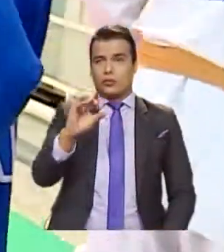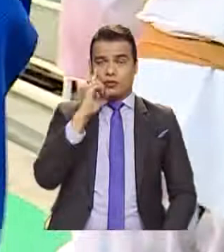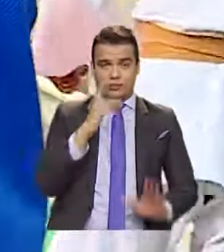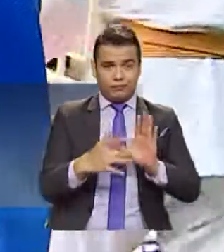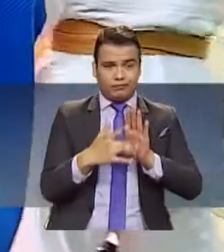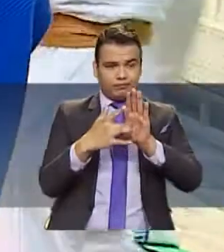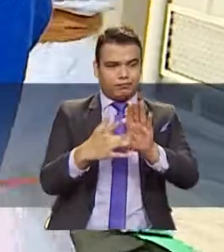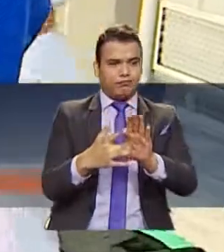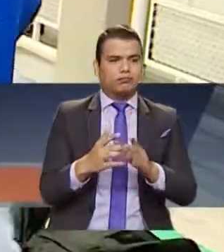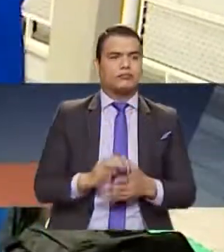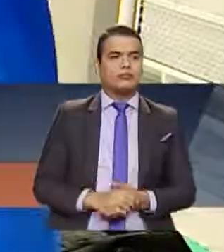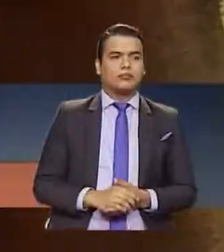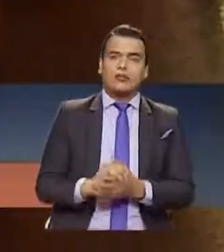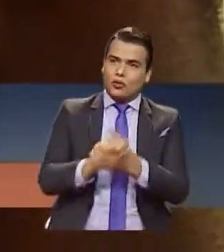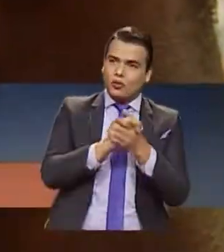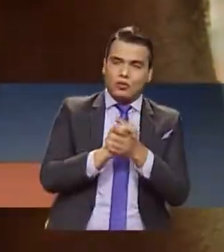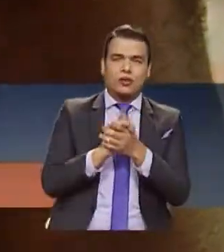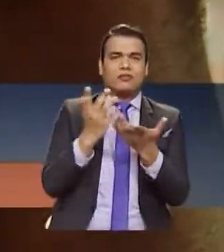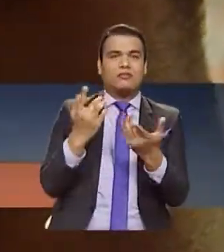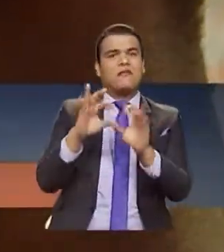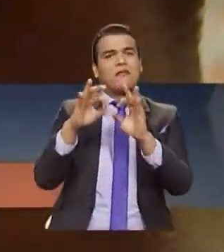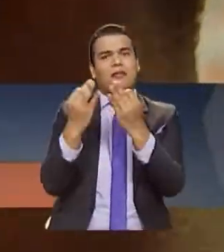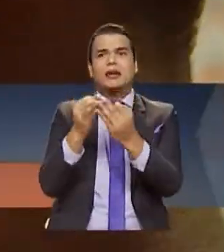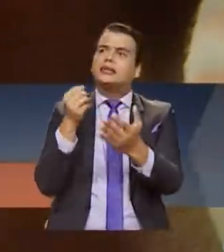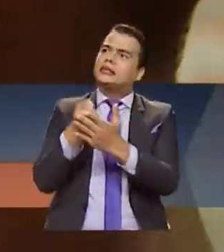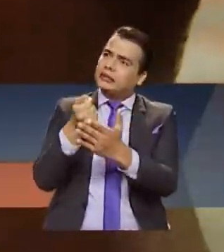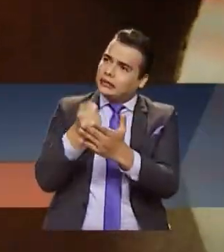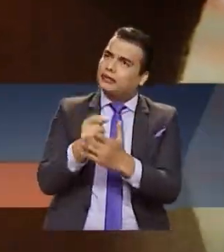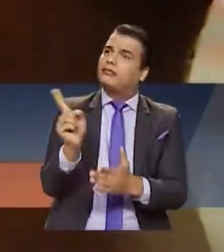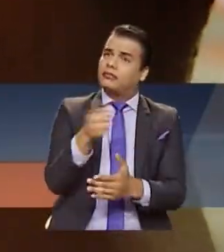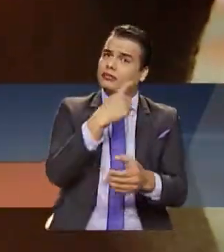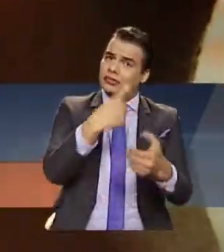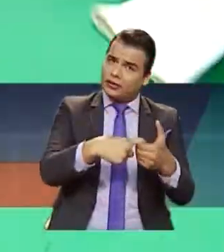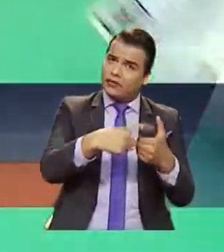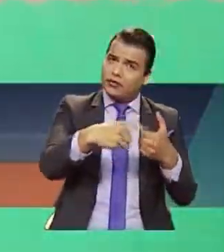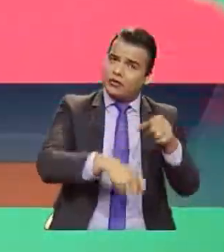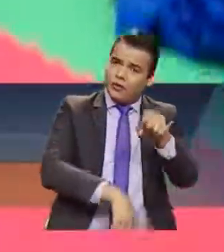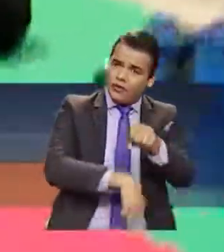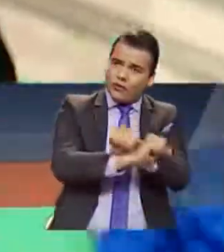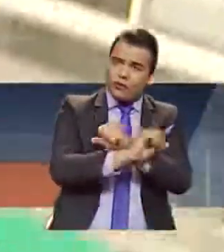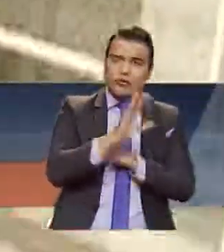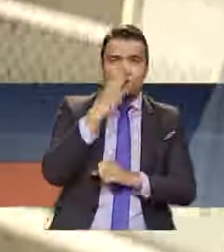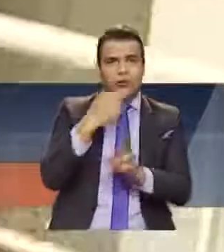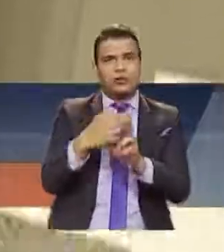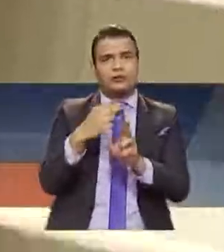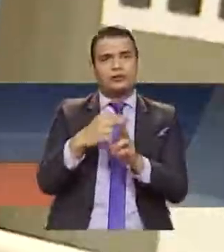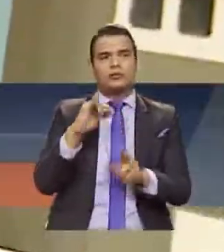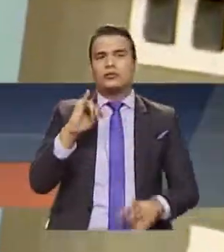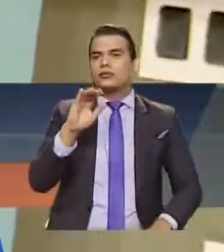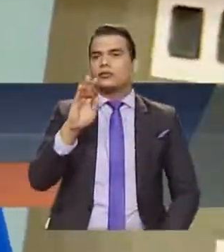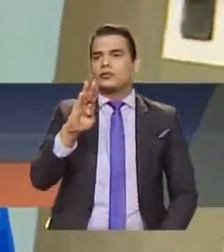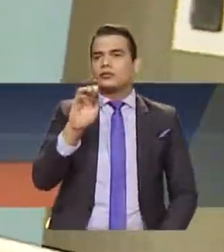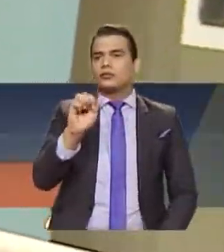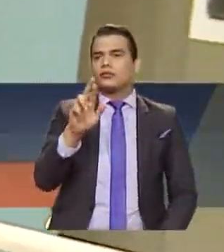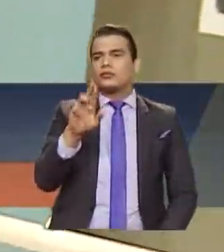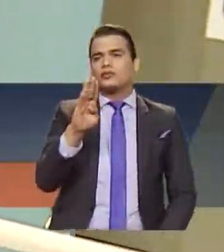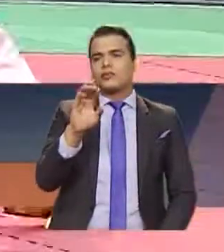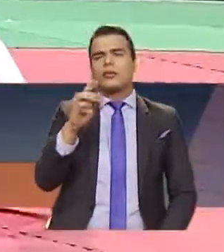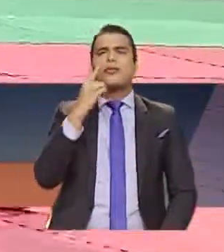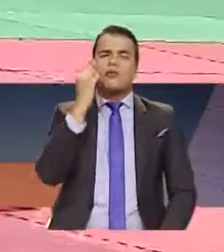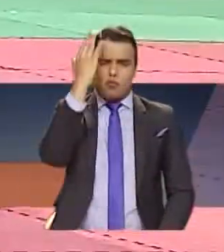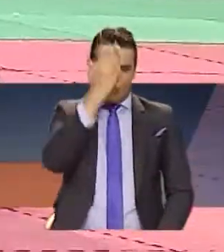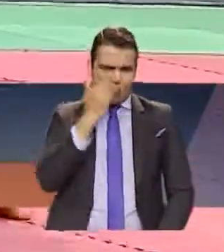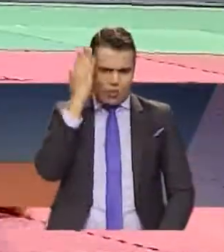Ante la insistencia de amigos y familiares para que se dedicara al fútbol, Cristian Ibarbo probó como lateral, volante